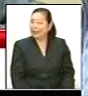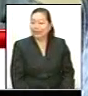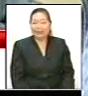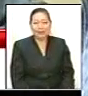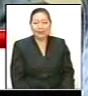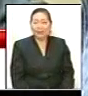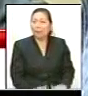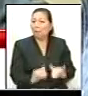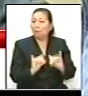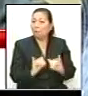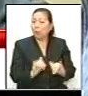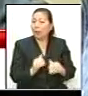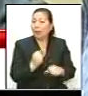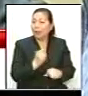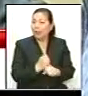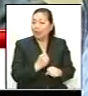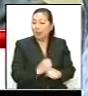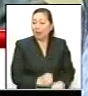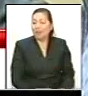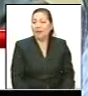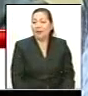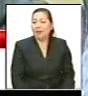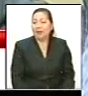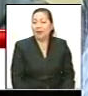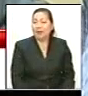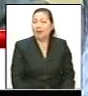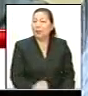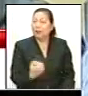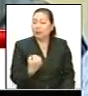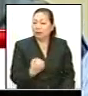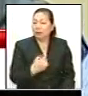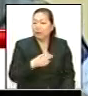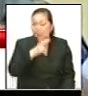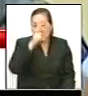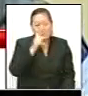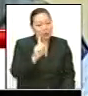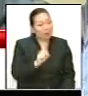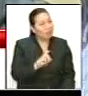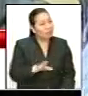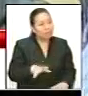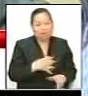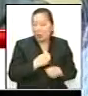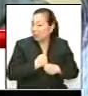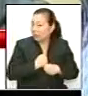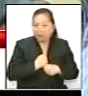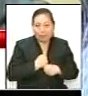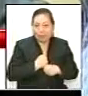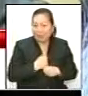la paralización de esta obra. Eso sí que el pueblo del Cusco no lo va a soportar.